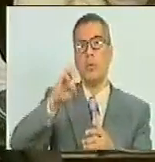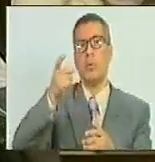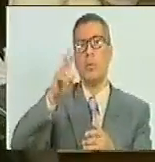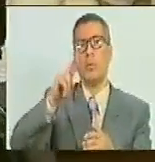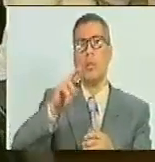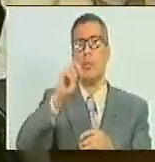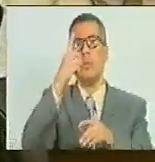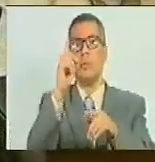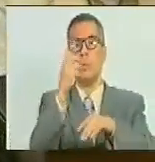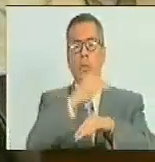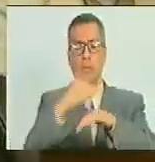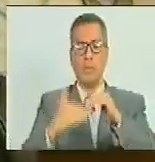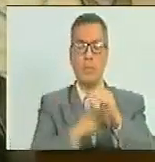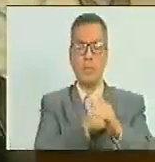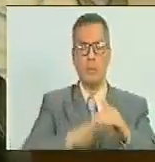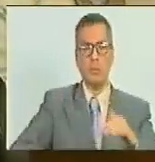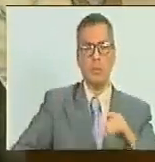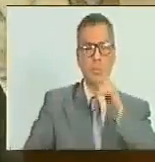primer vicepresidente,